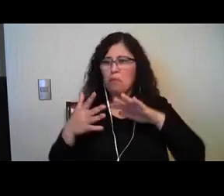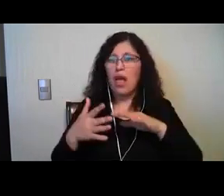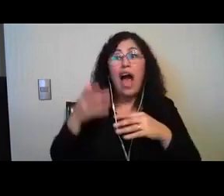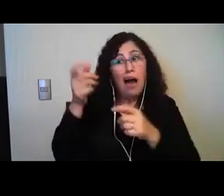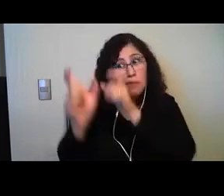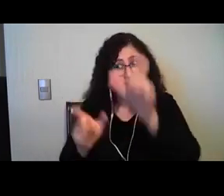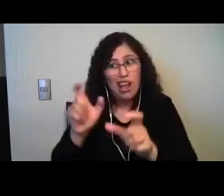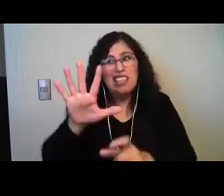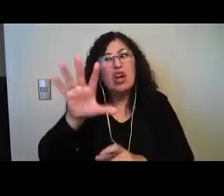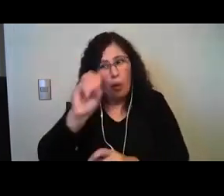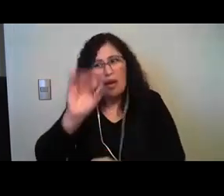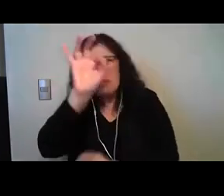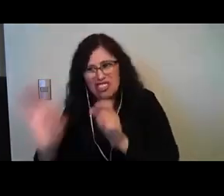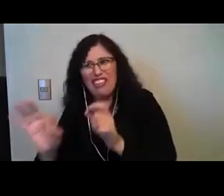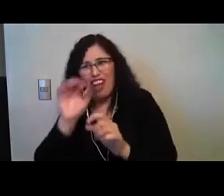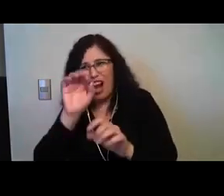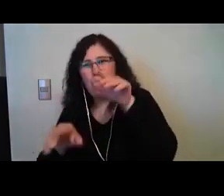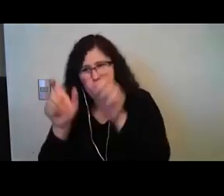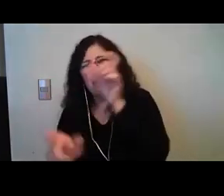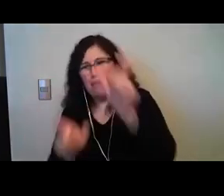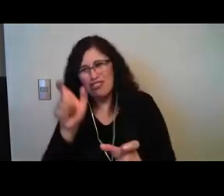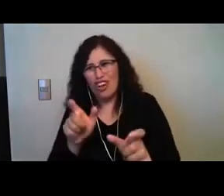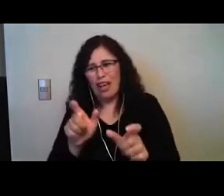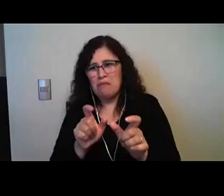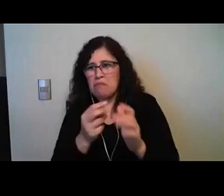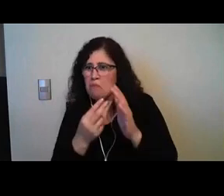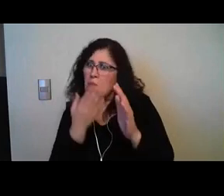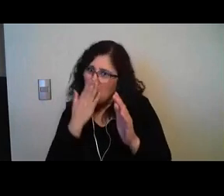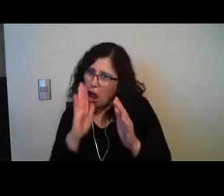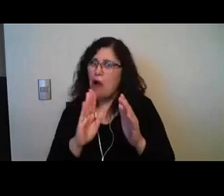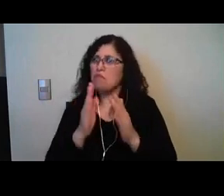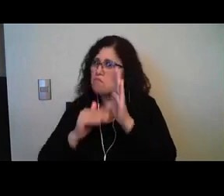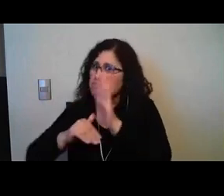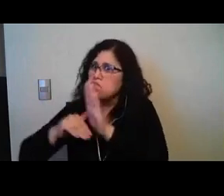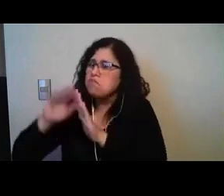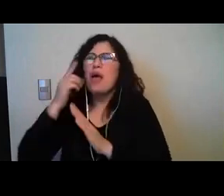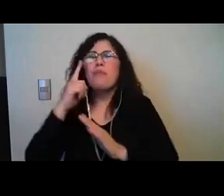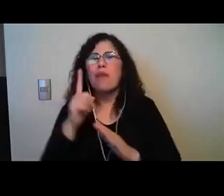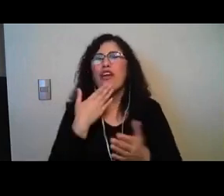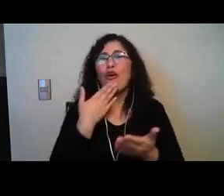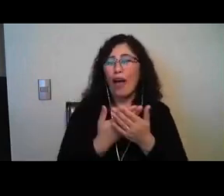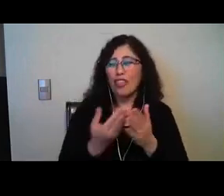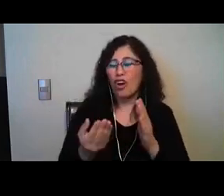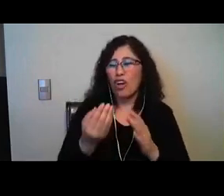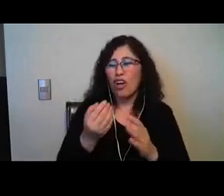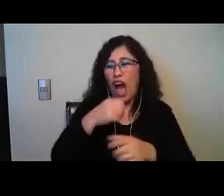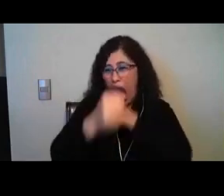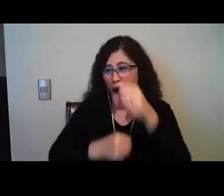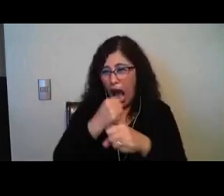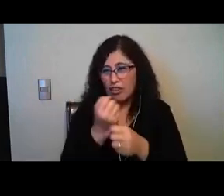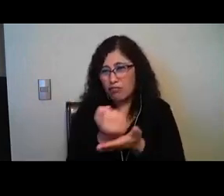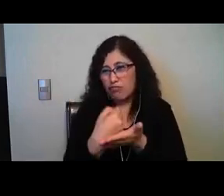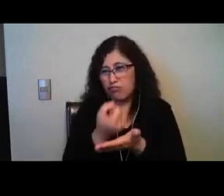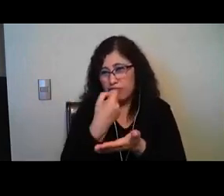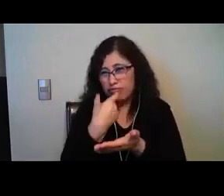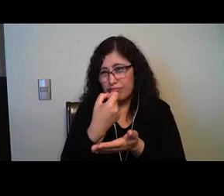ya, pero particularmente en la medida que las personas llevan más tiempo consumiendo el levodopa, pasa que la